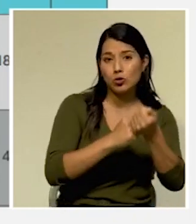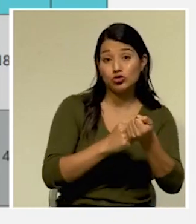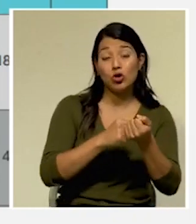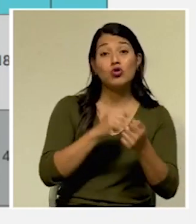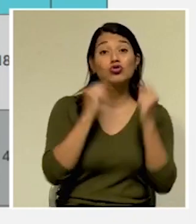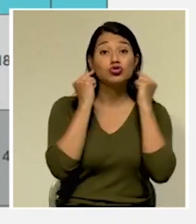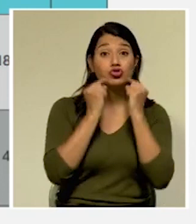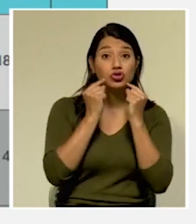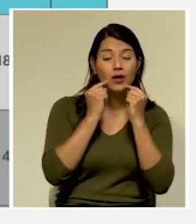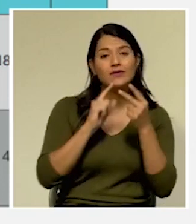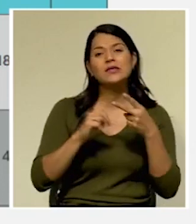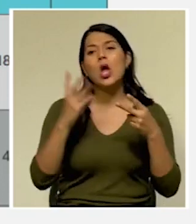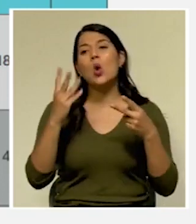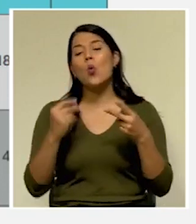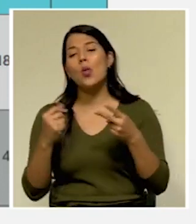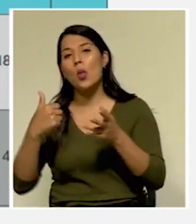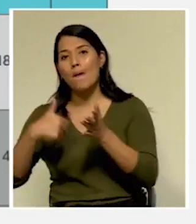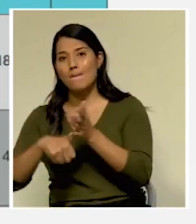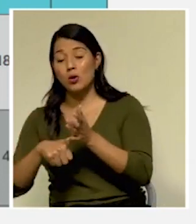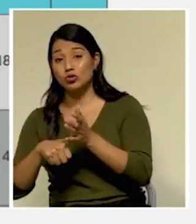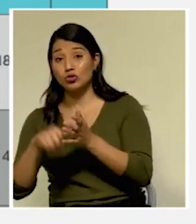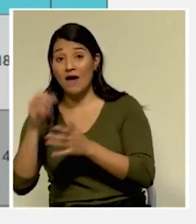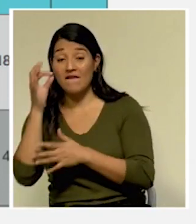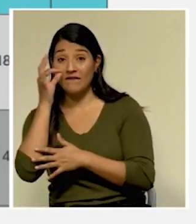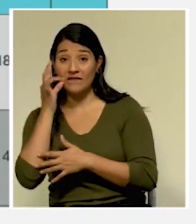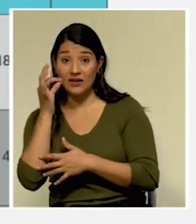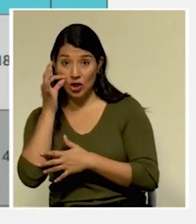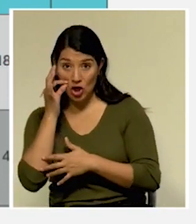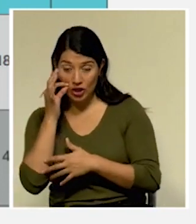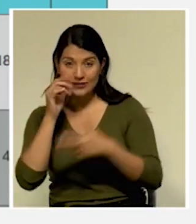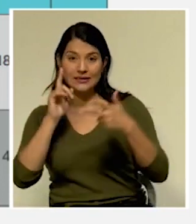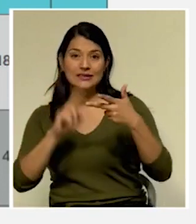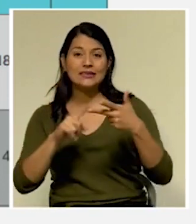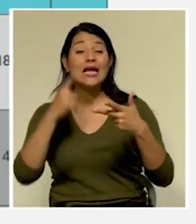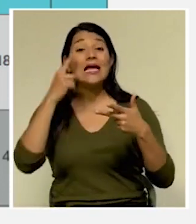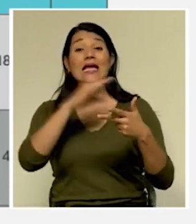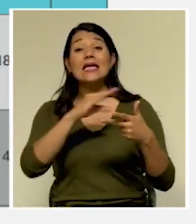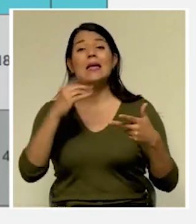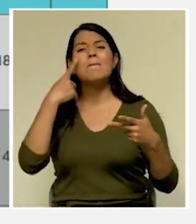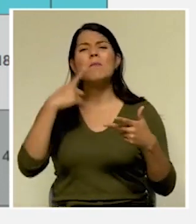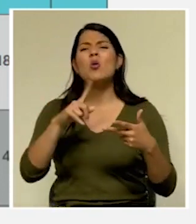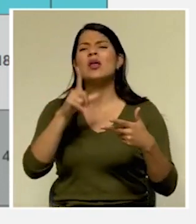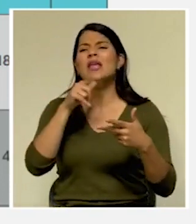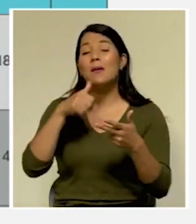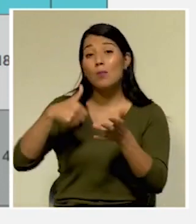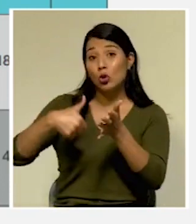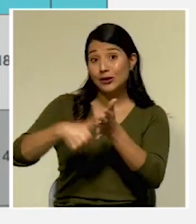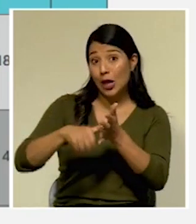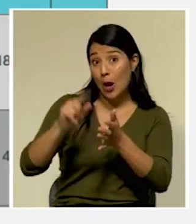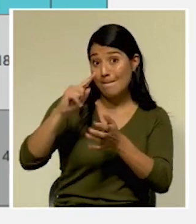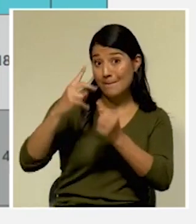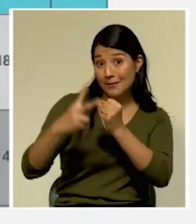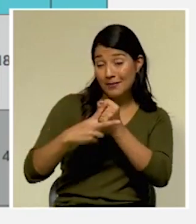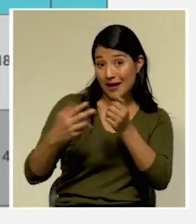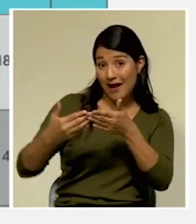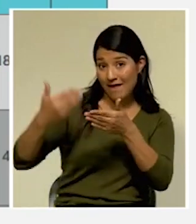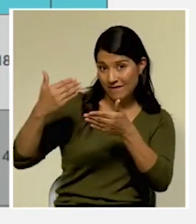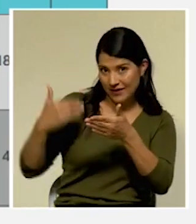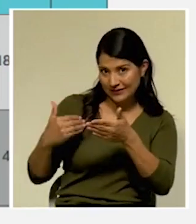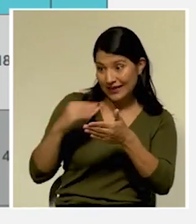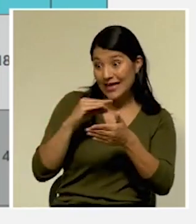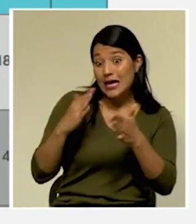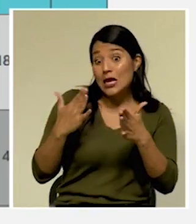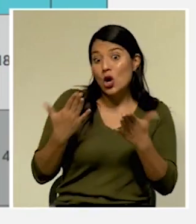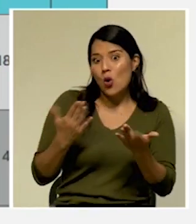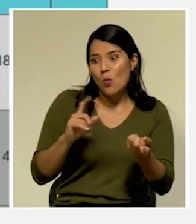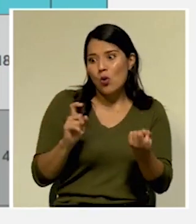y por quién habían votado anteriormente las personas y cómo se están decantando. ¿Cómo le